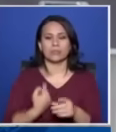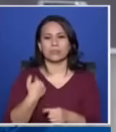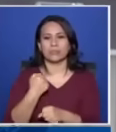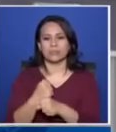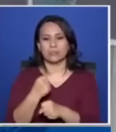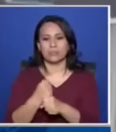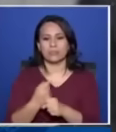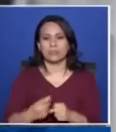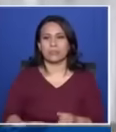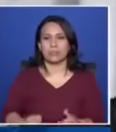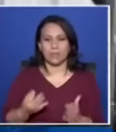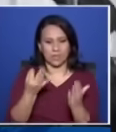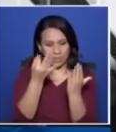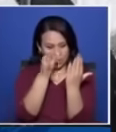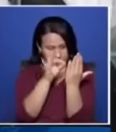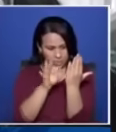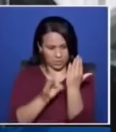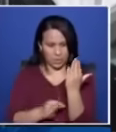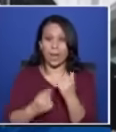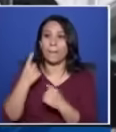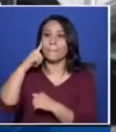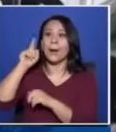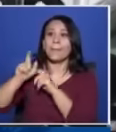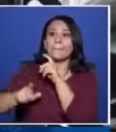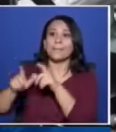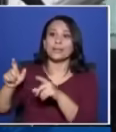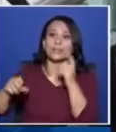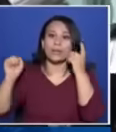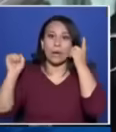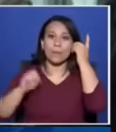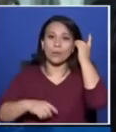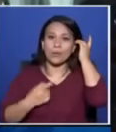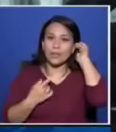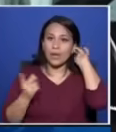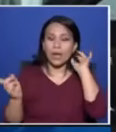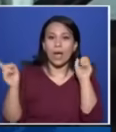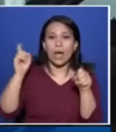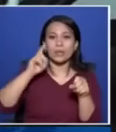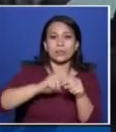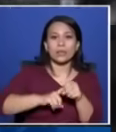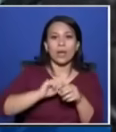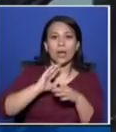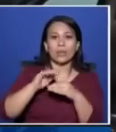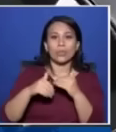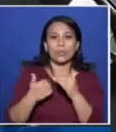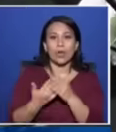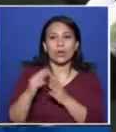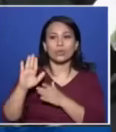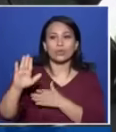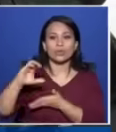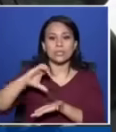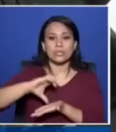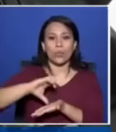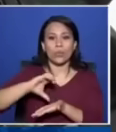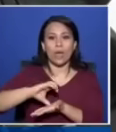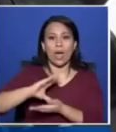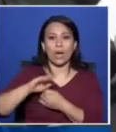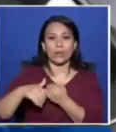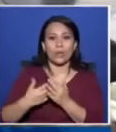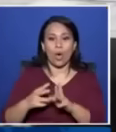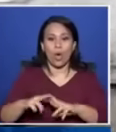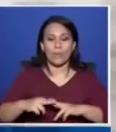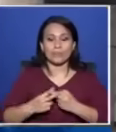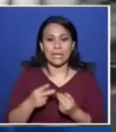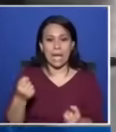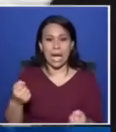una precalificación para que la ciudadanía pueda acercarse a estos centros habilitados en esa ciudad a que su